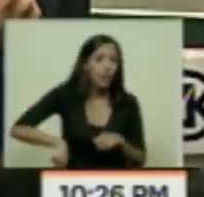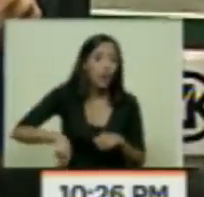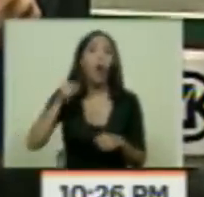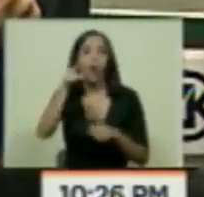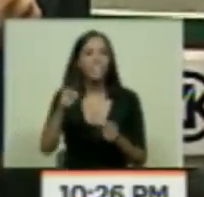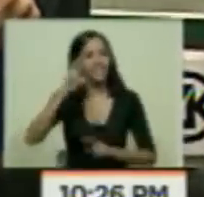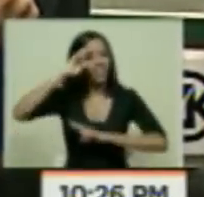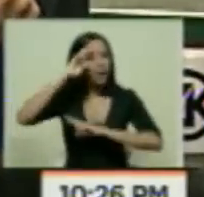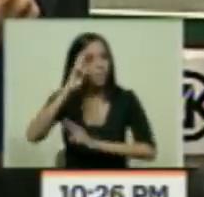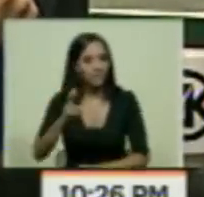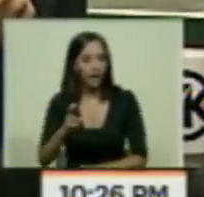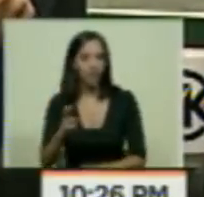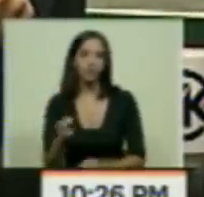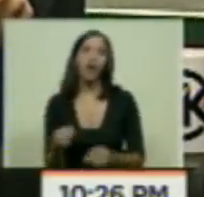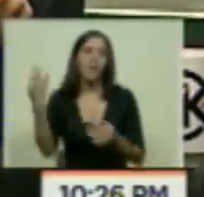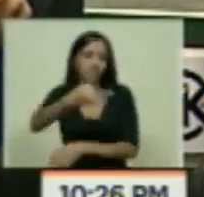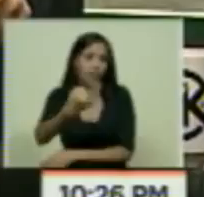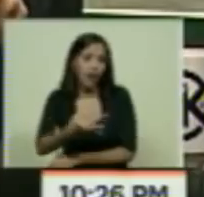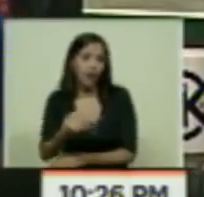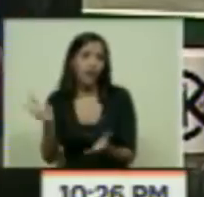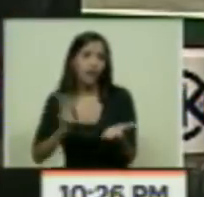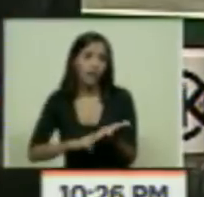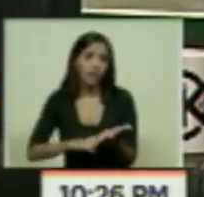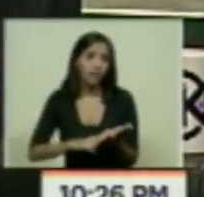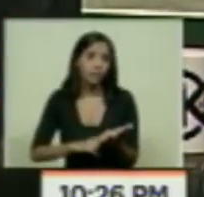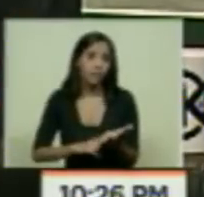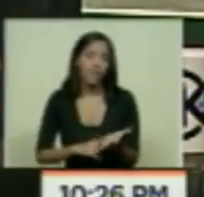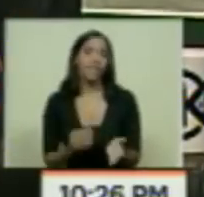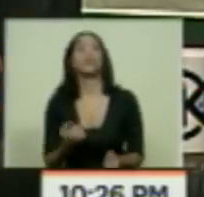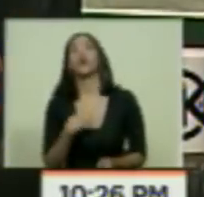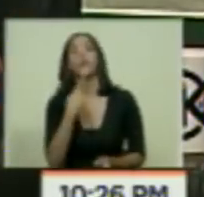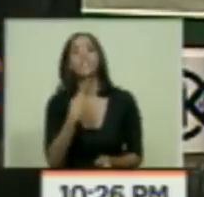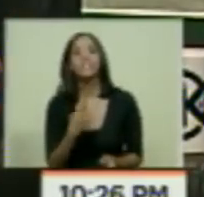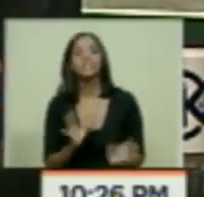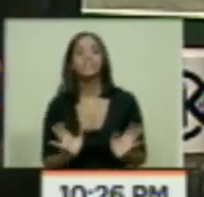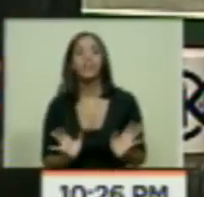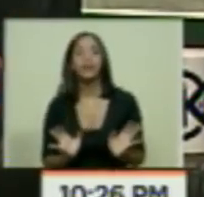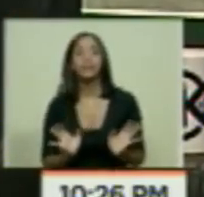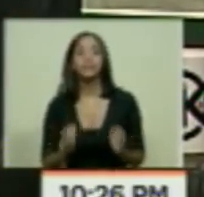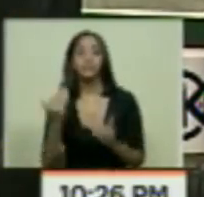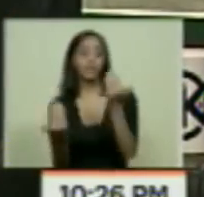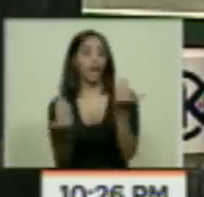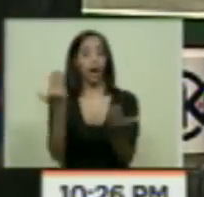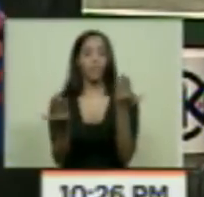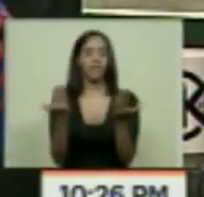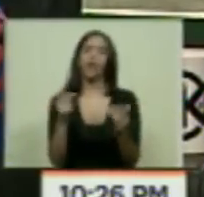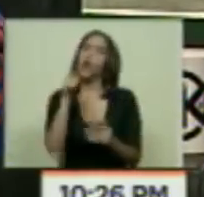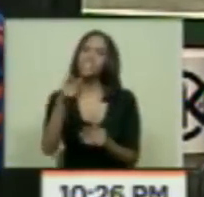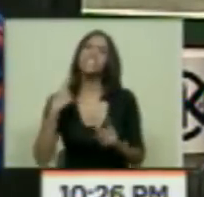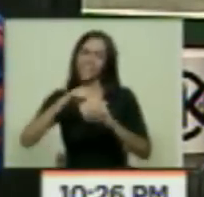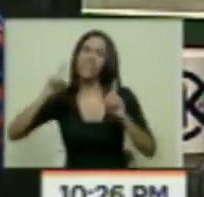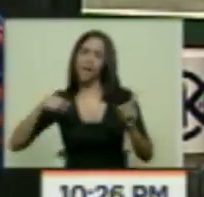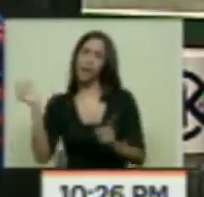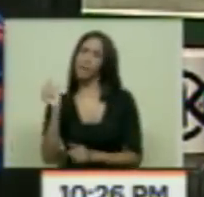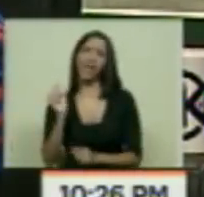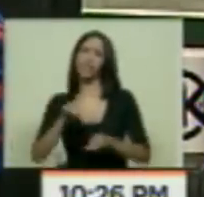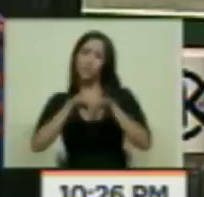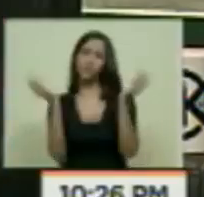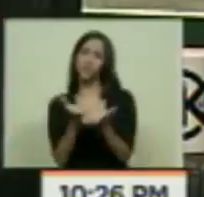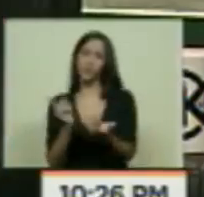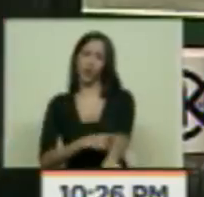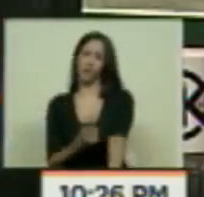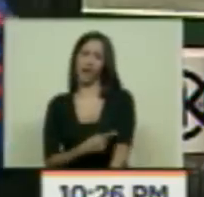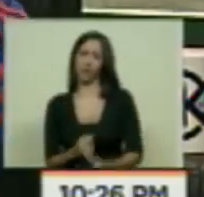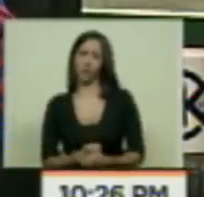están respetando, ¿verdad? Y como dice, las ventajas comparativas que tienen. Ustedes tienen la energía más barata del mundo, hermano. No pagan ni